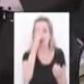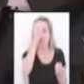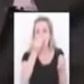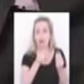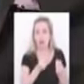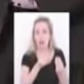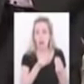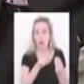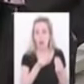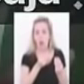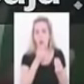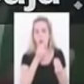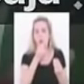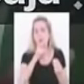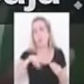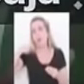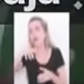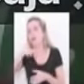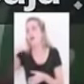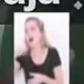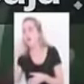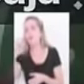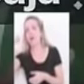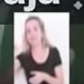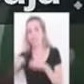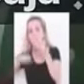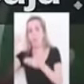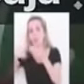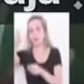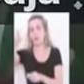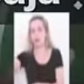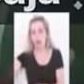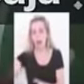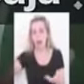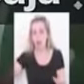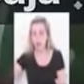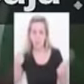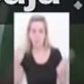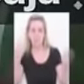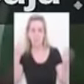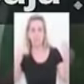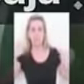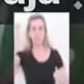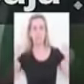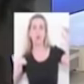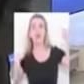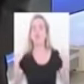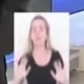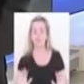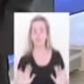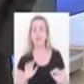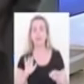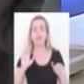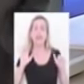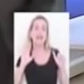6 mil millones de pesos anuales y para 120 mil personas del programa argentina trabaja se destinan